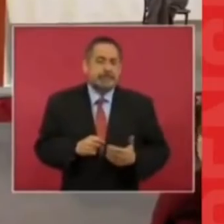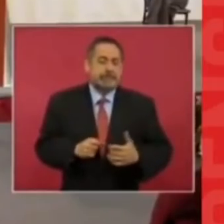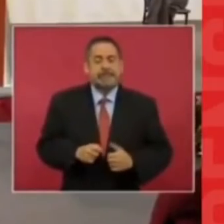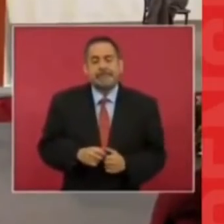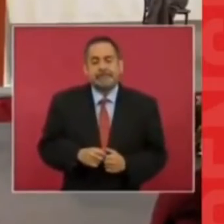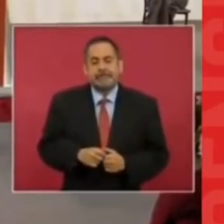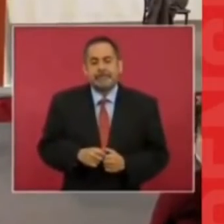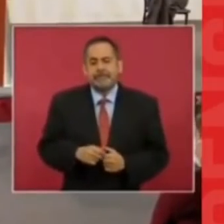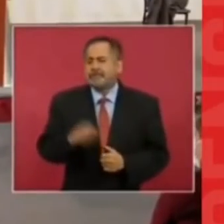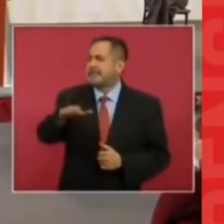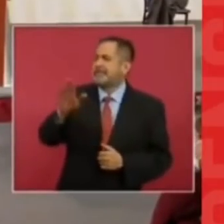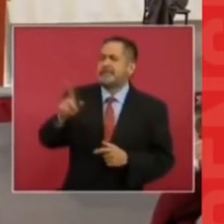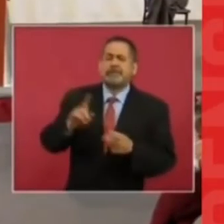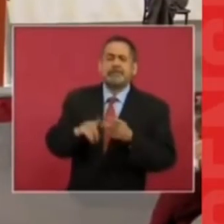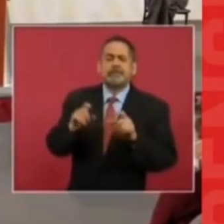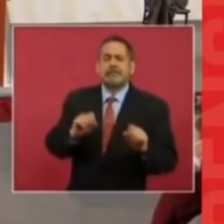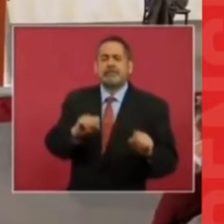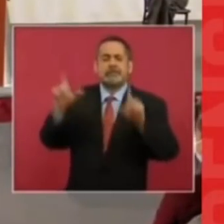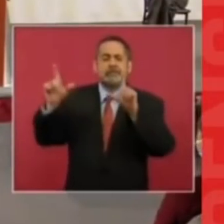No tienes